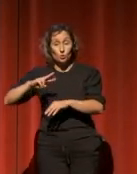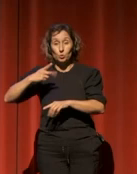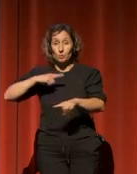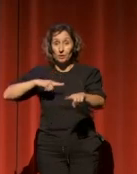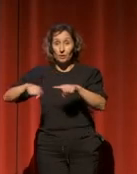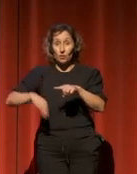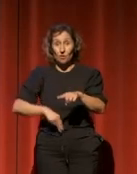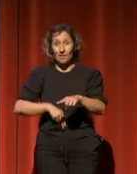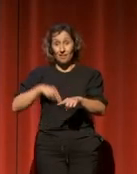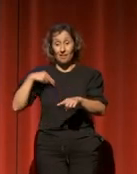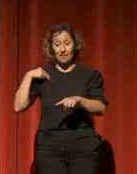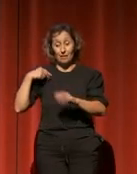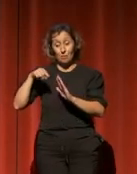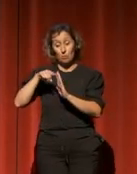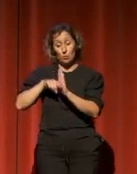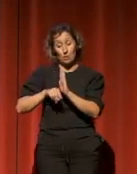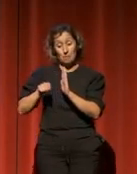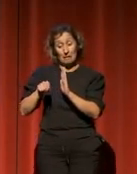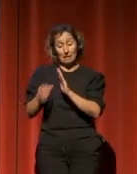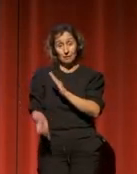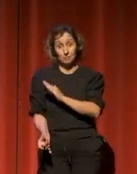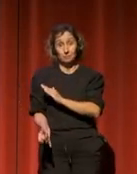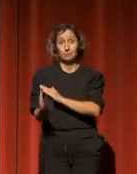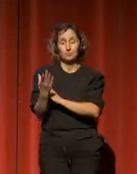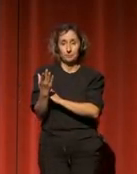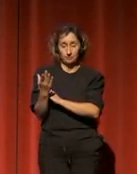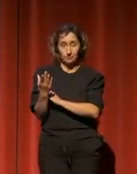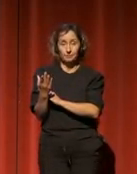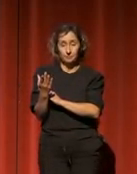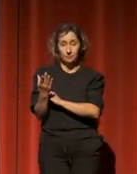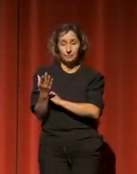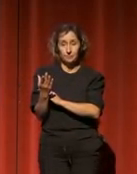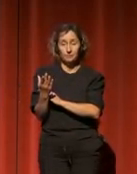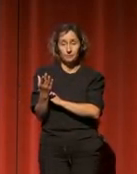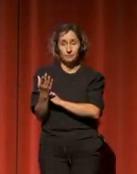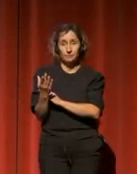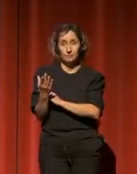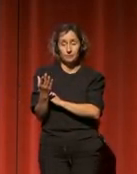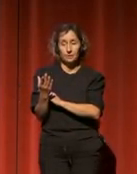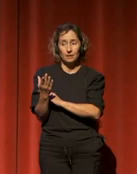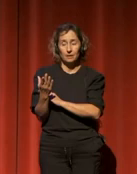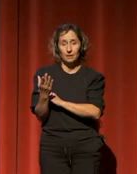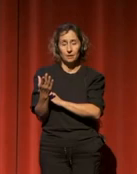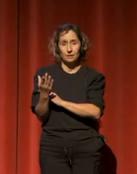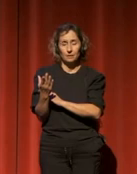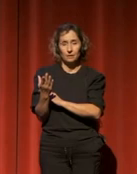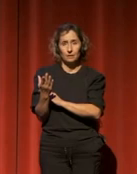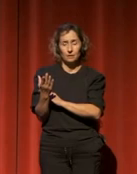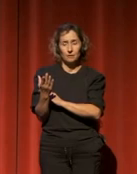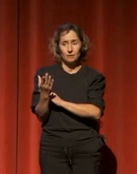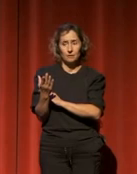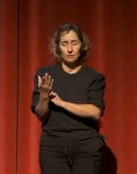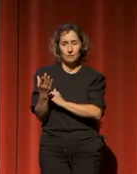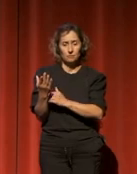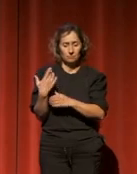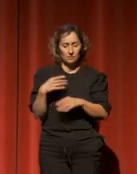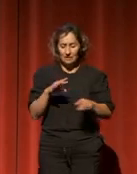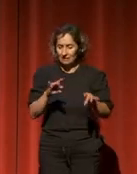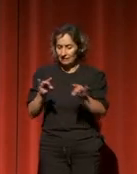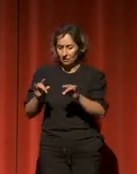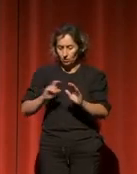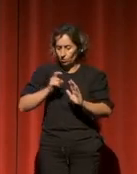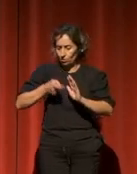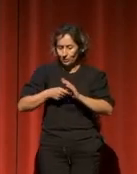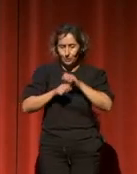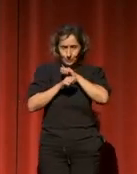general eh a y que bueno y que está extendido muy extendido en en todo el territorio